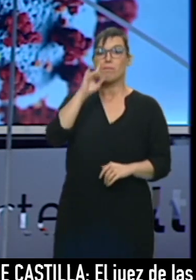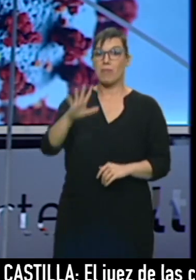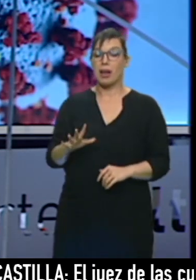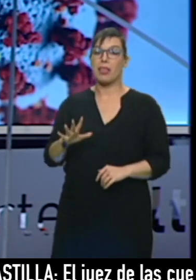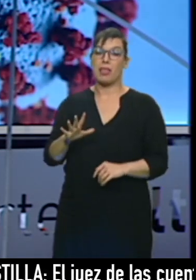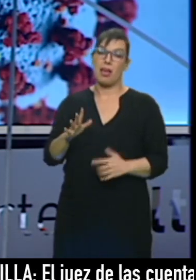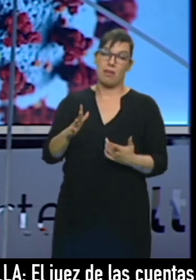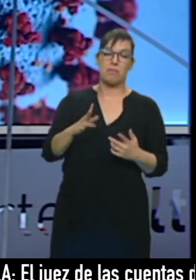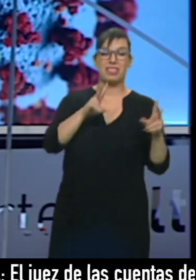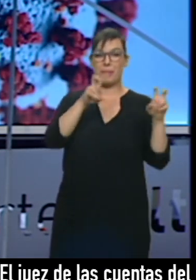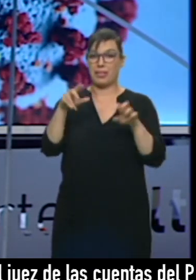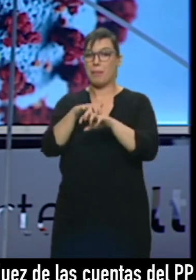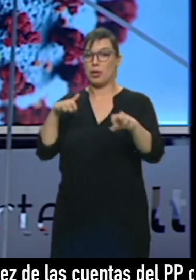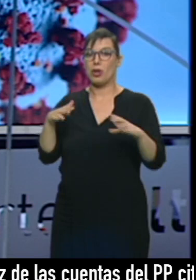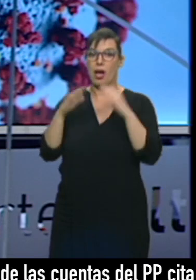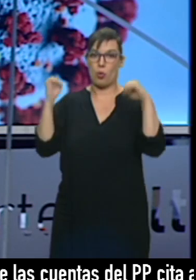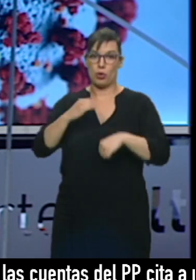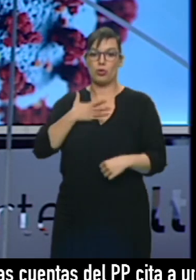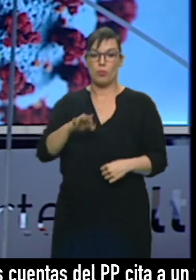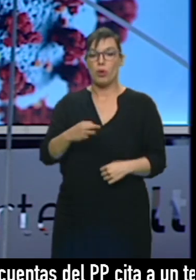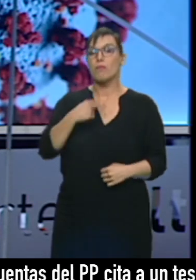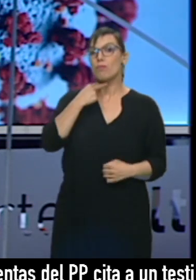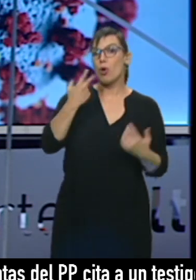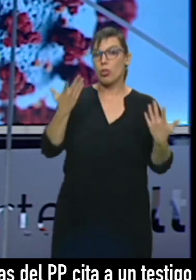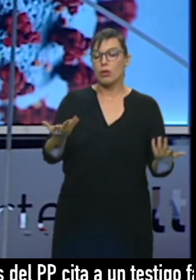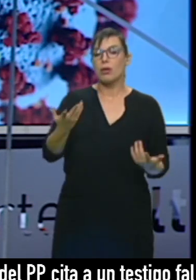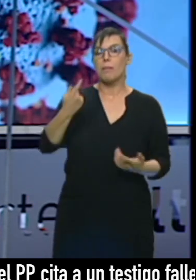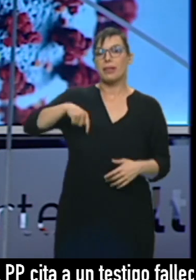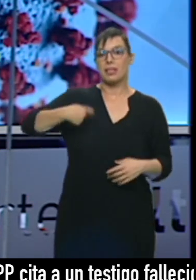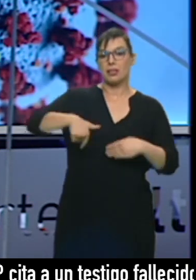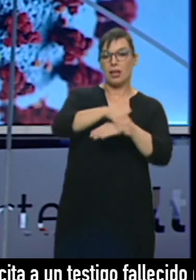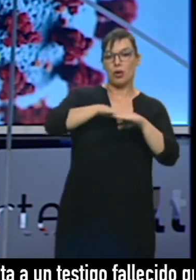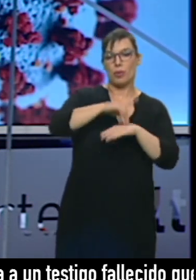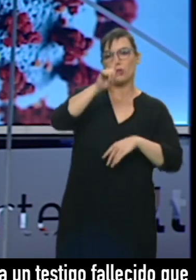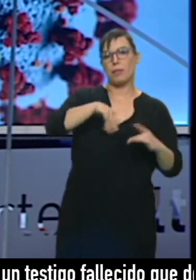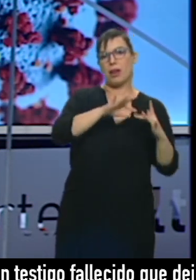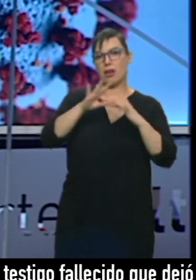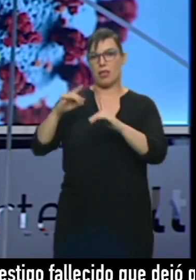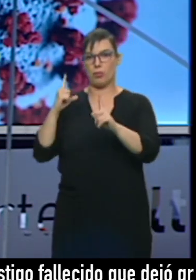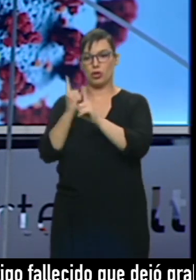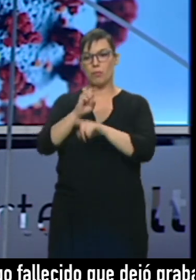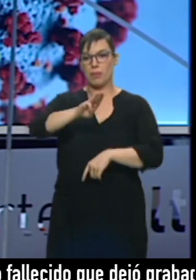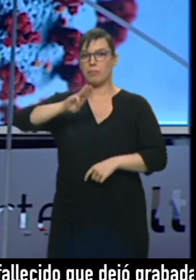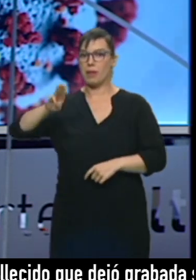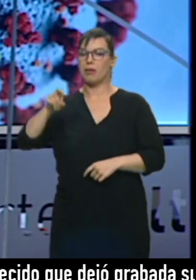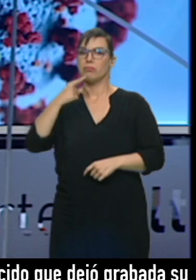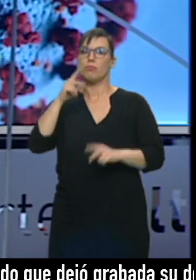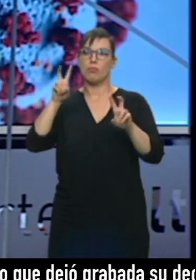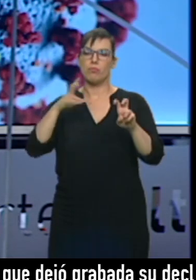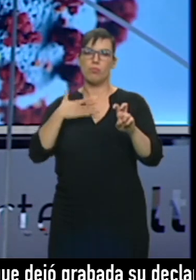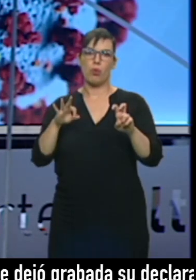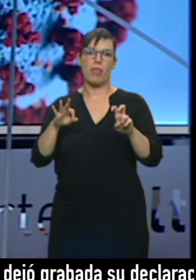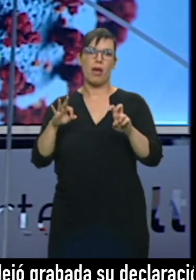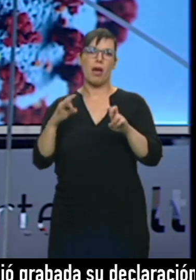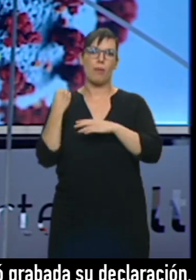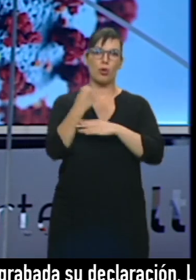gran parte de las materias. Así lo han confirmado tanto el presidente del Gobierno como el líder de la oposición. El PP estaría cerca del pacto en materia sanitaria y de la